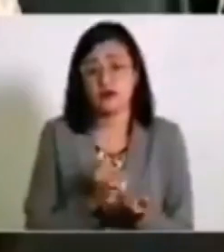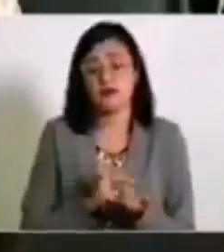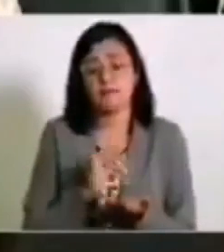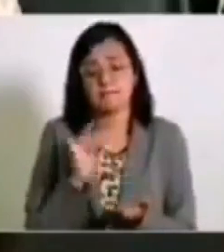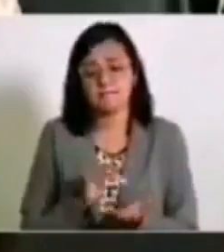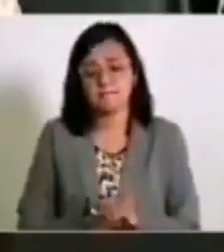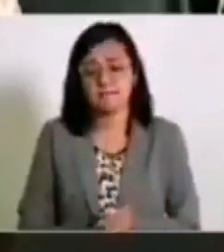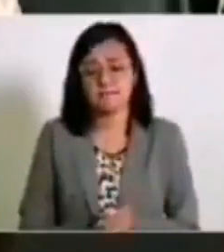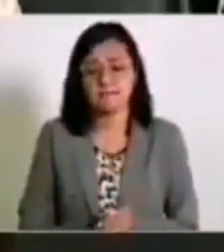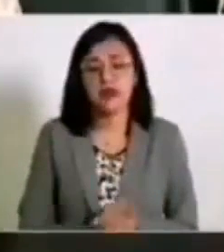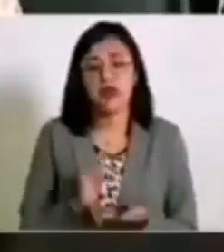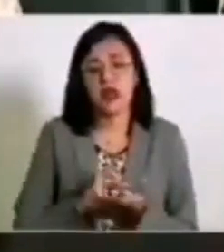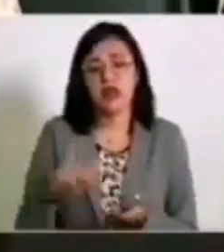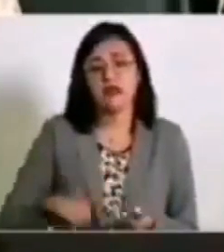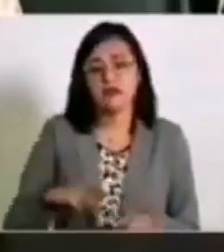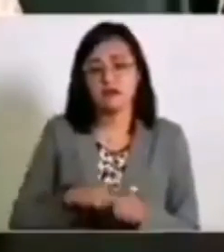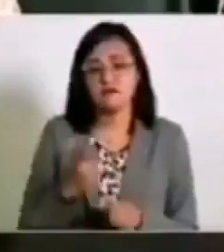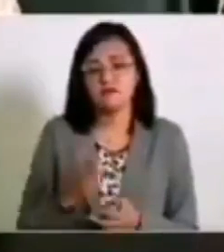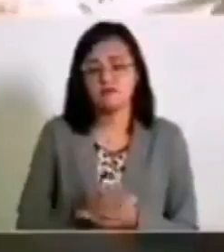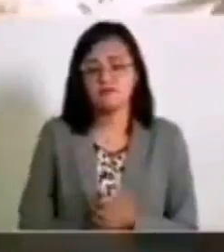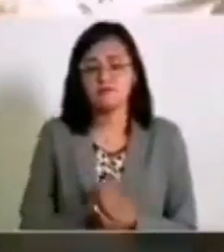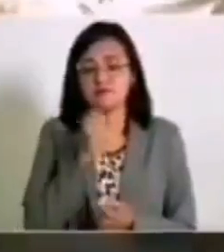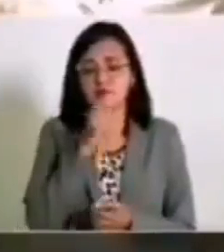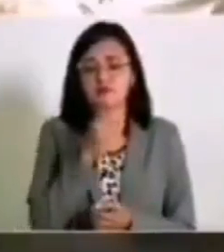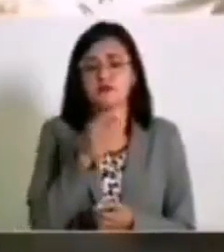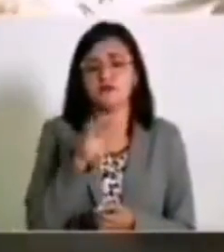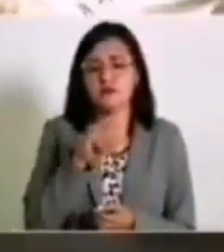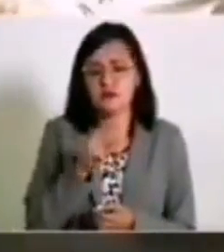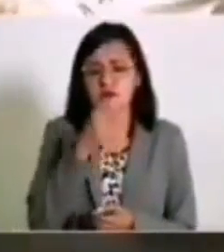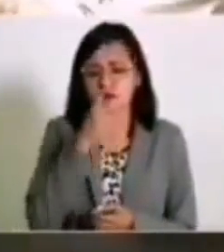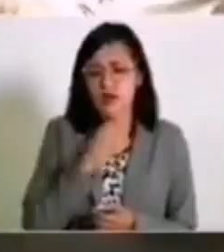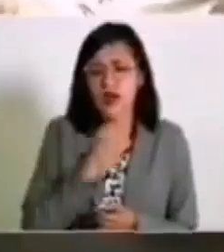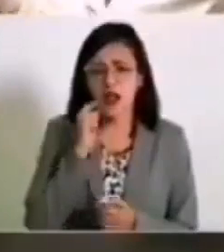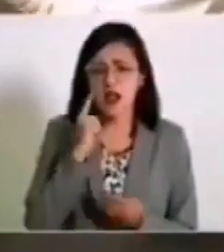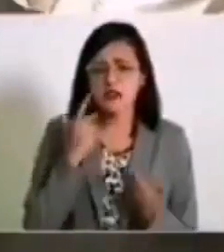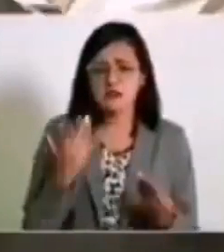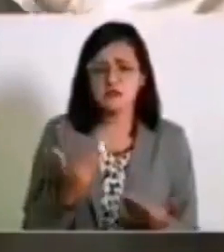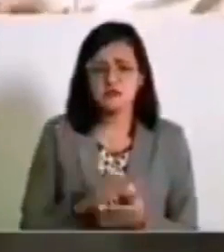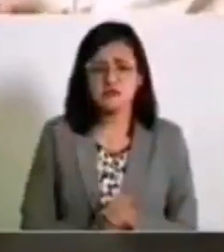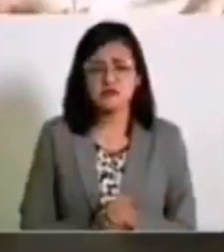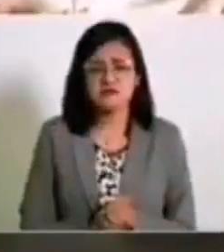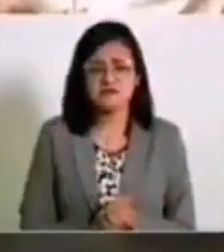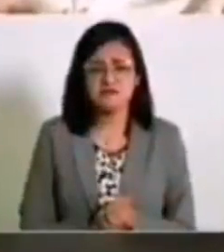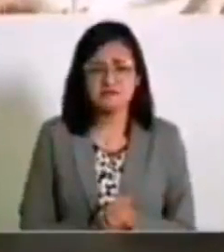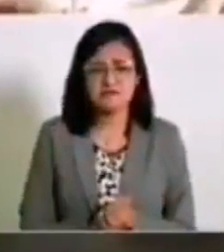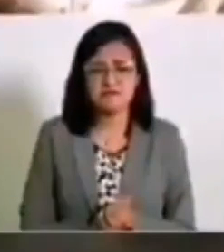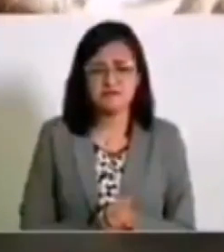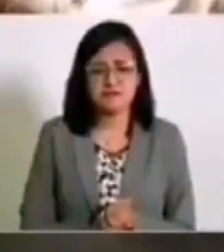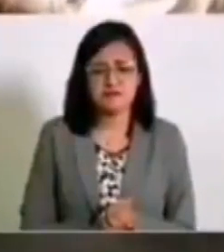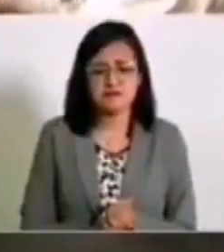Muchas gracias, señor gobernador, por el apoyo. Don José, doña Rufina, díganos usted algo, por favor.